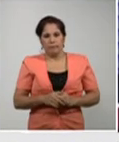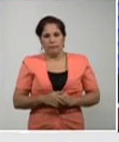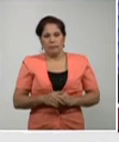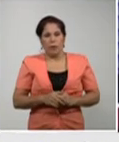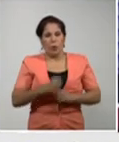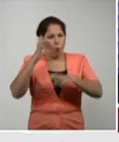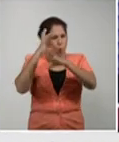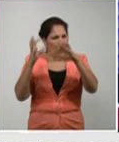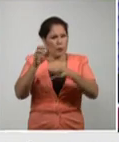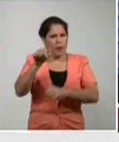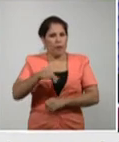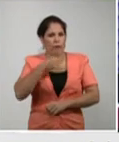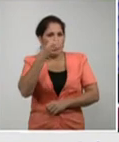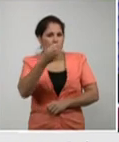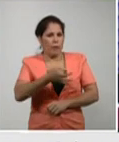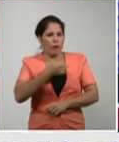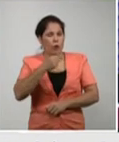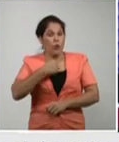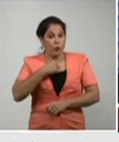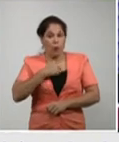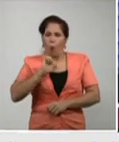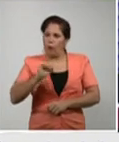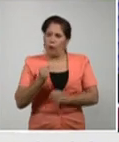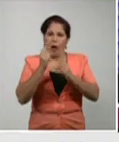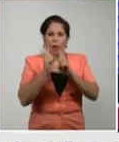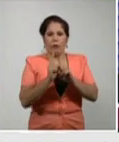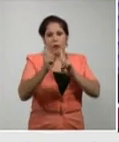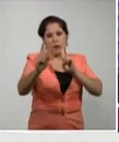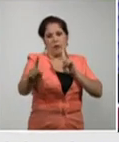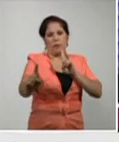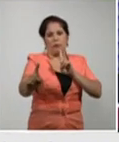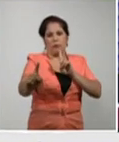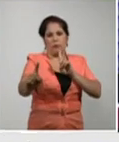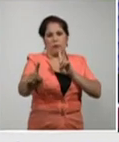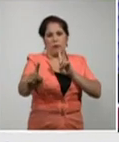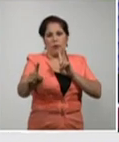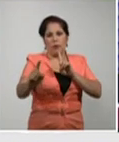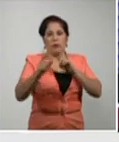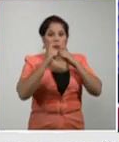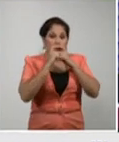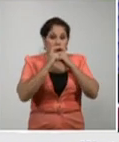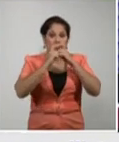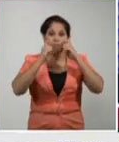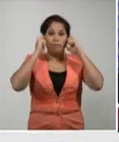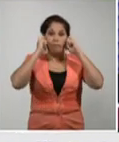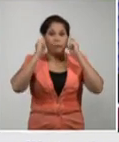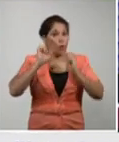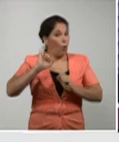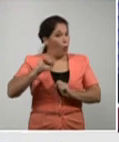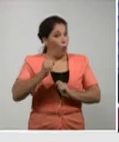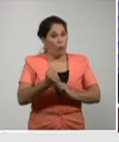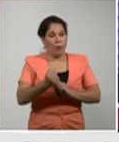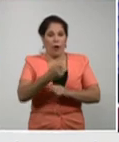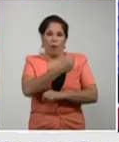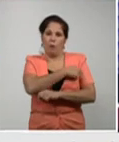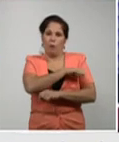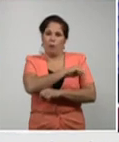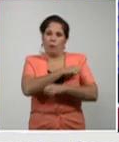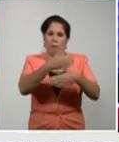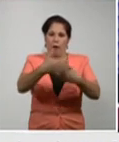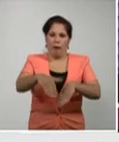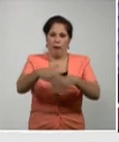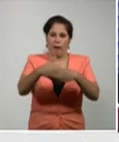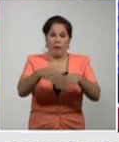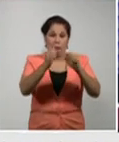científico, practico el distanciamiento físico. Me pongo una mascarilla cuando salgo en público y me quedo en